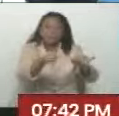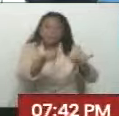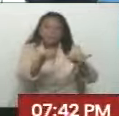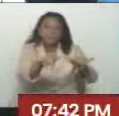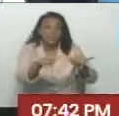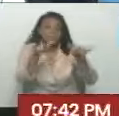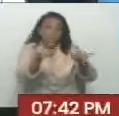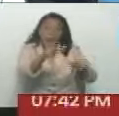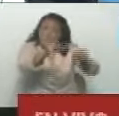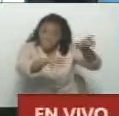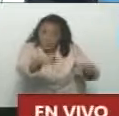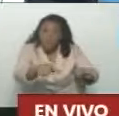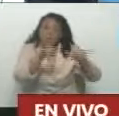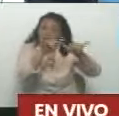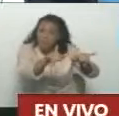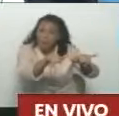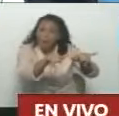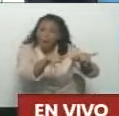Como él,